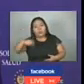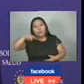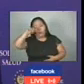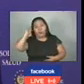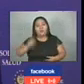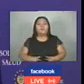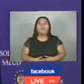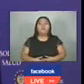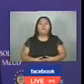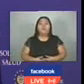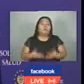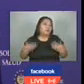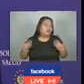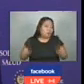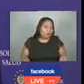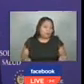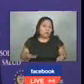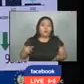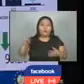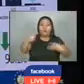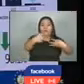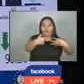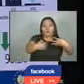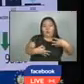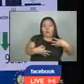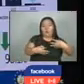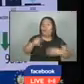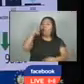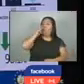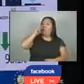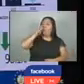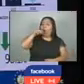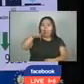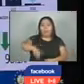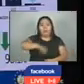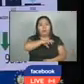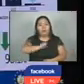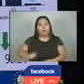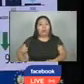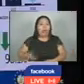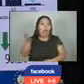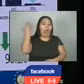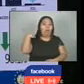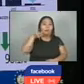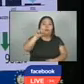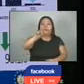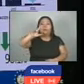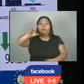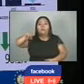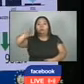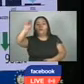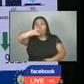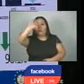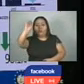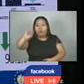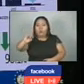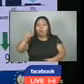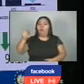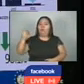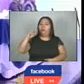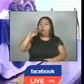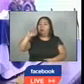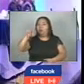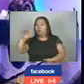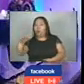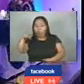ver con las políticas que están a su cargo. El consumo de tabaco en el país pasó de 13.1% en el 2015 a